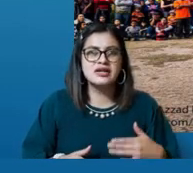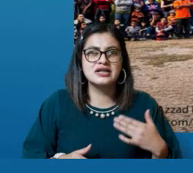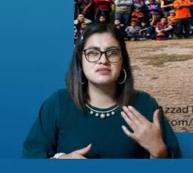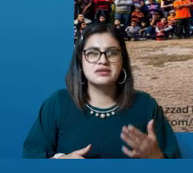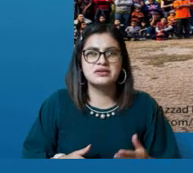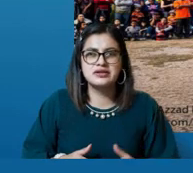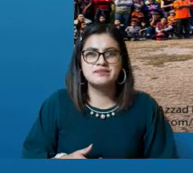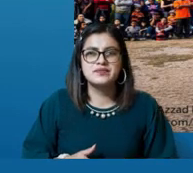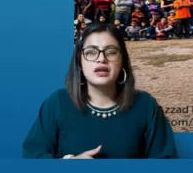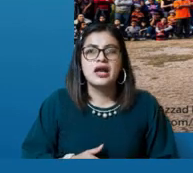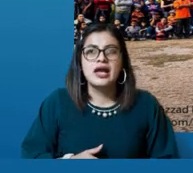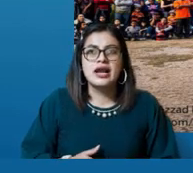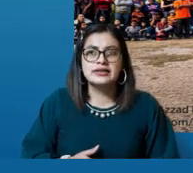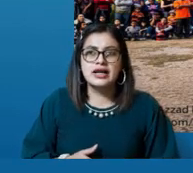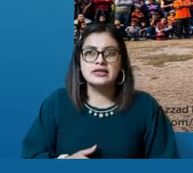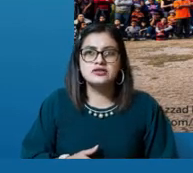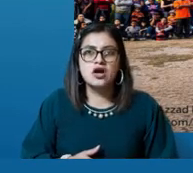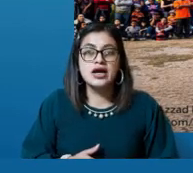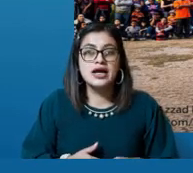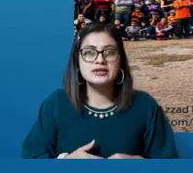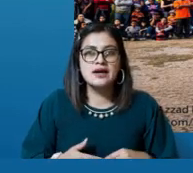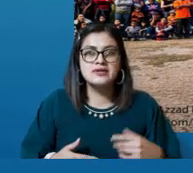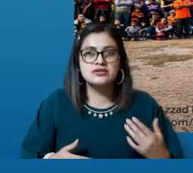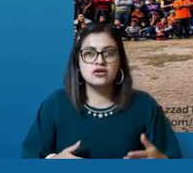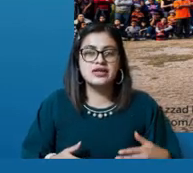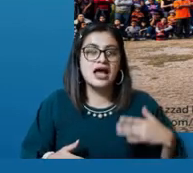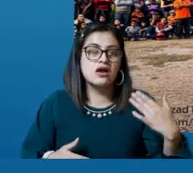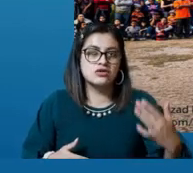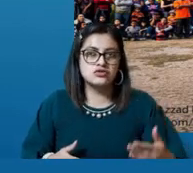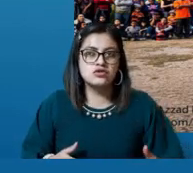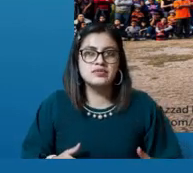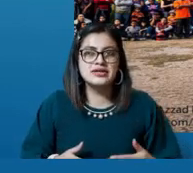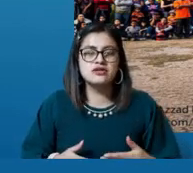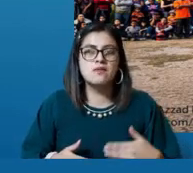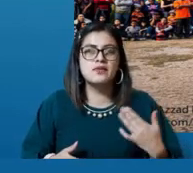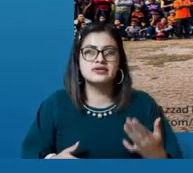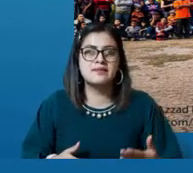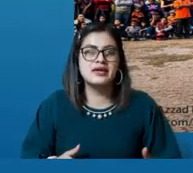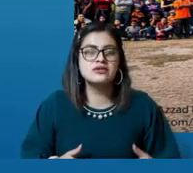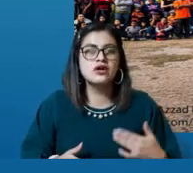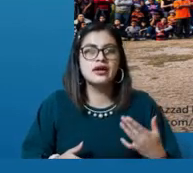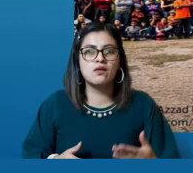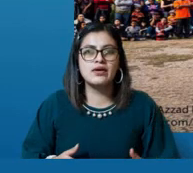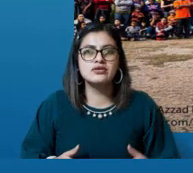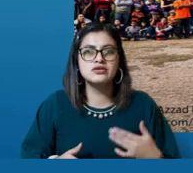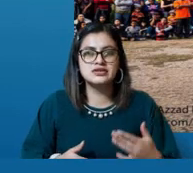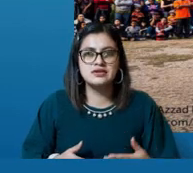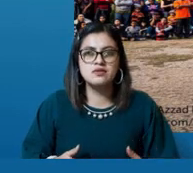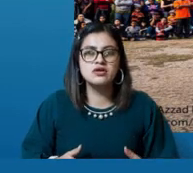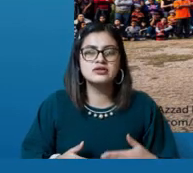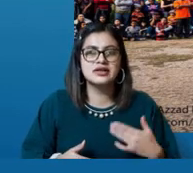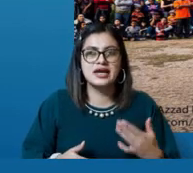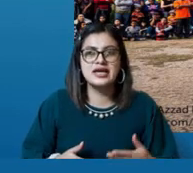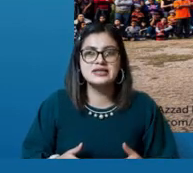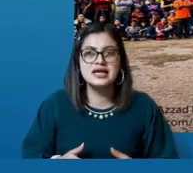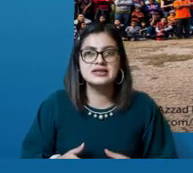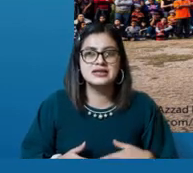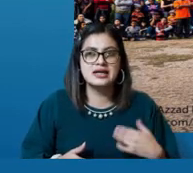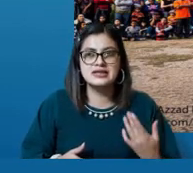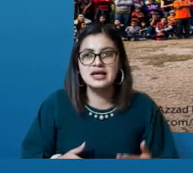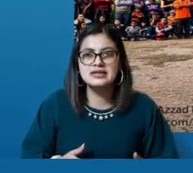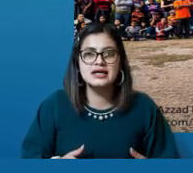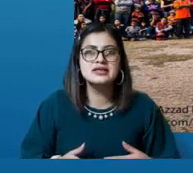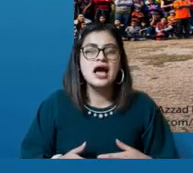o transmitir. La tradición es la transmisión de las costumbres, comportamientos, recuerdos, símbolos,